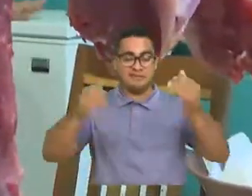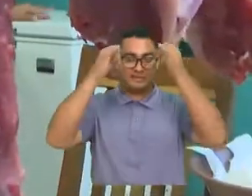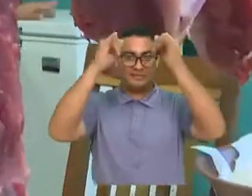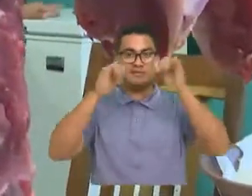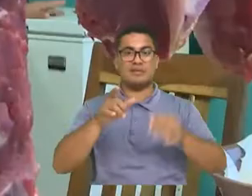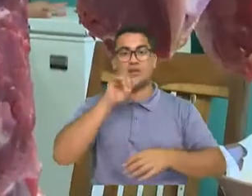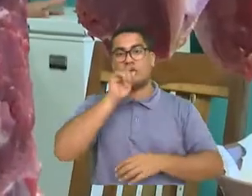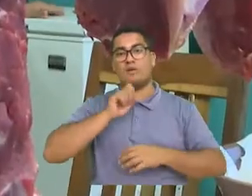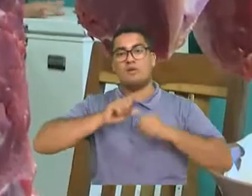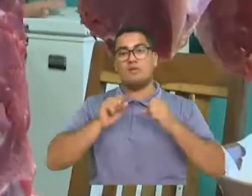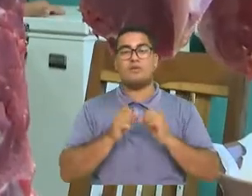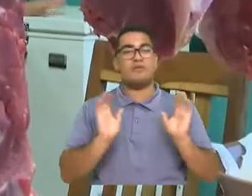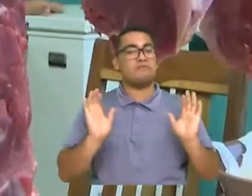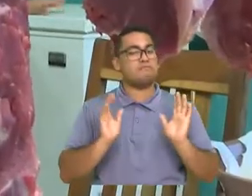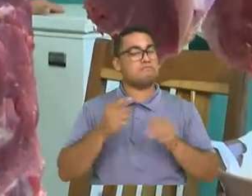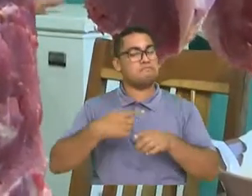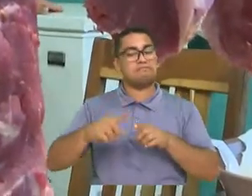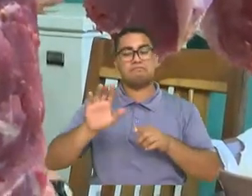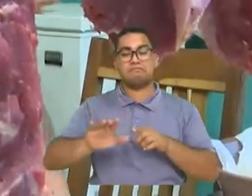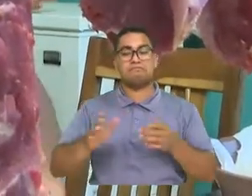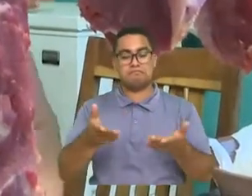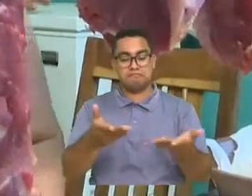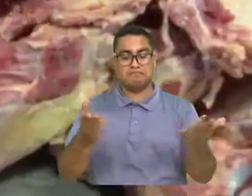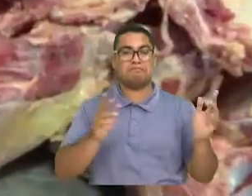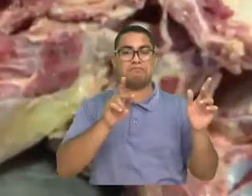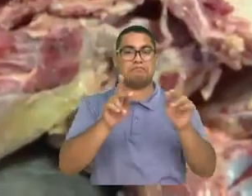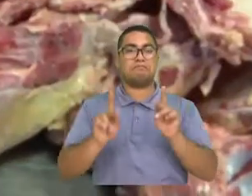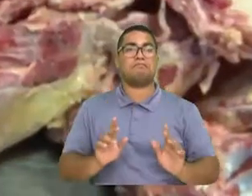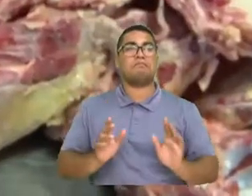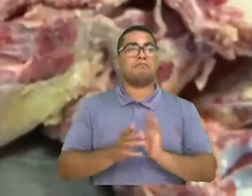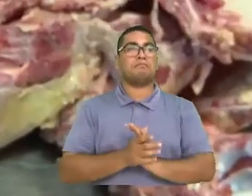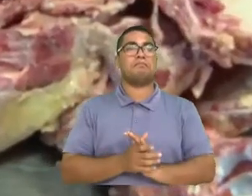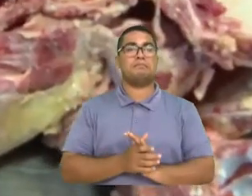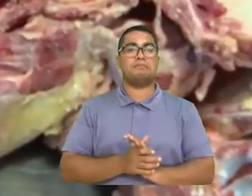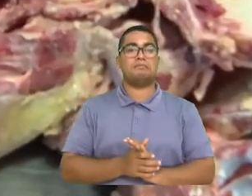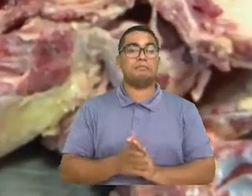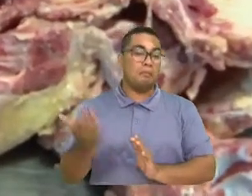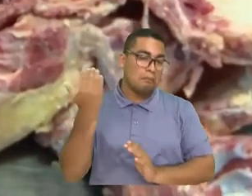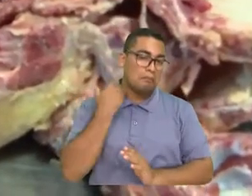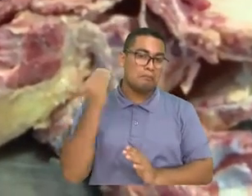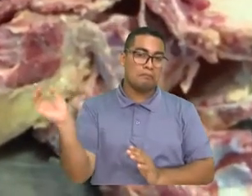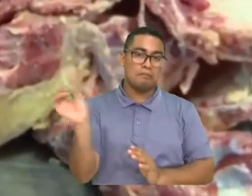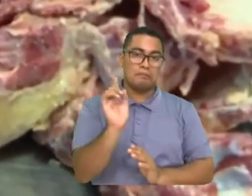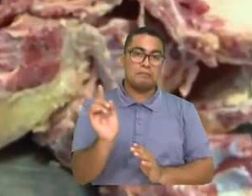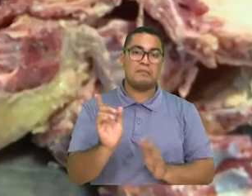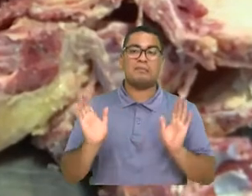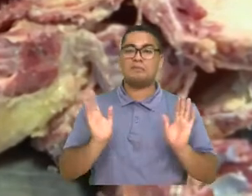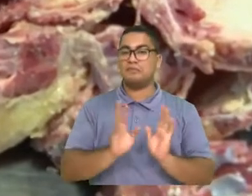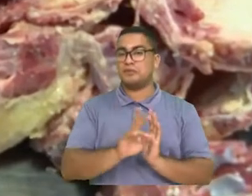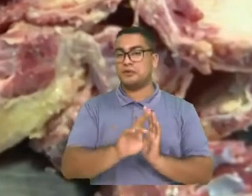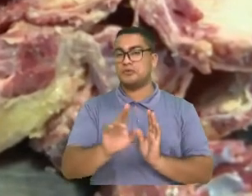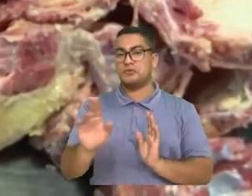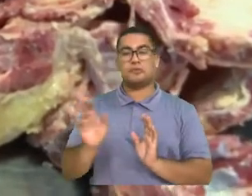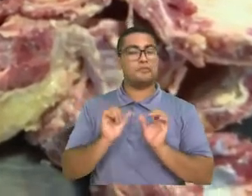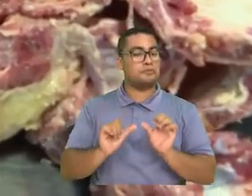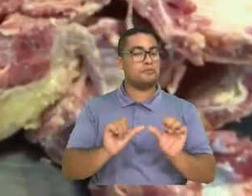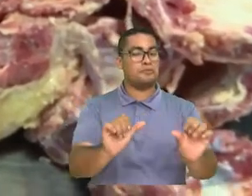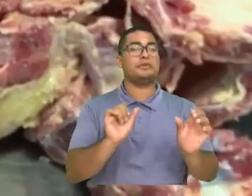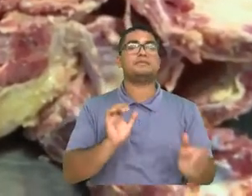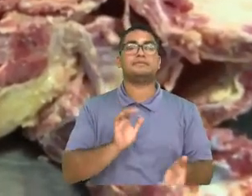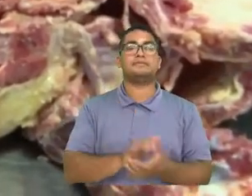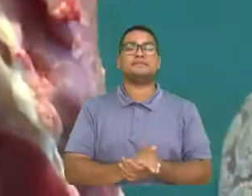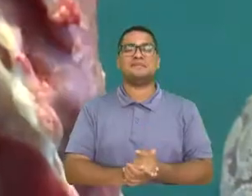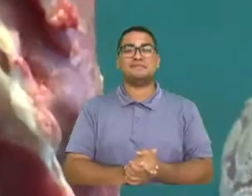popular se mantienen accesibles a la población. No ha subido, hijo, está lo mismo, el mismo precio, pues estamos